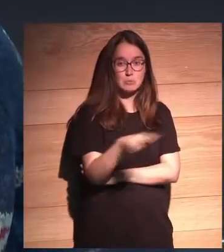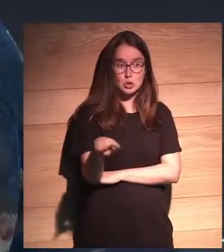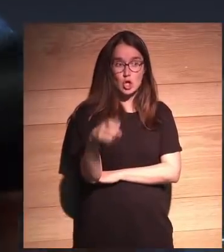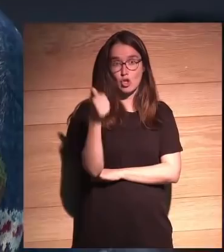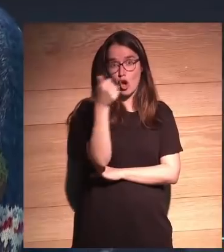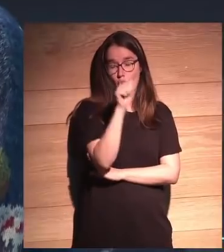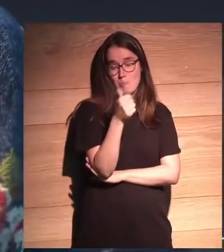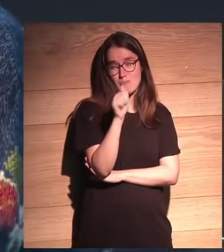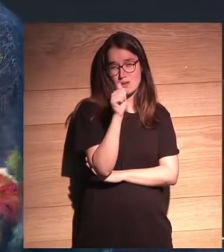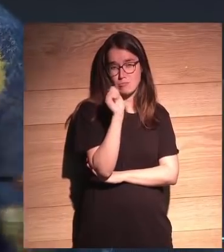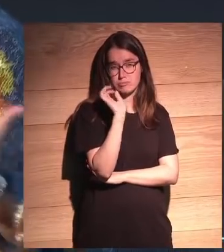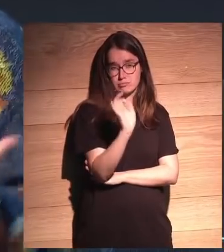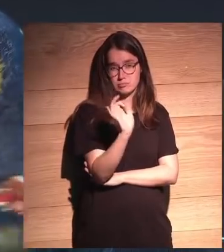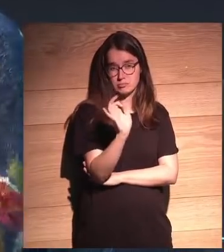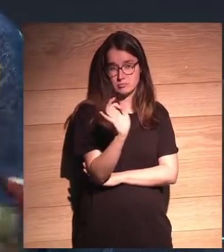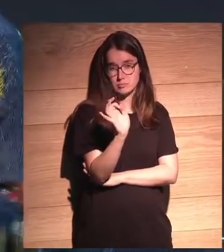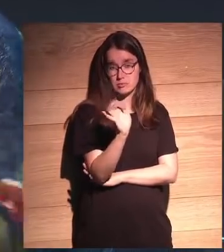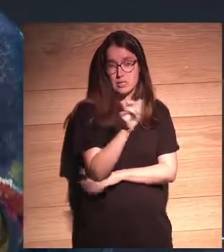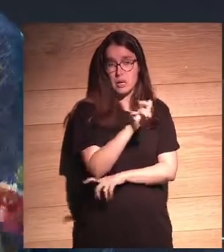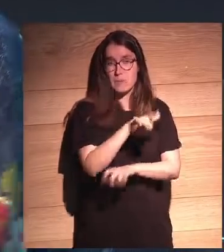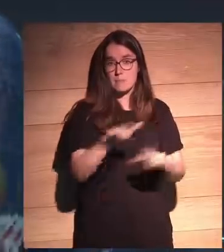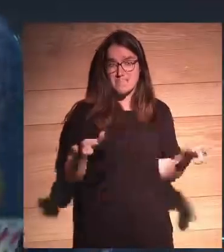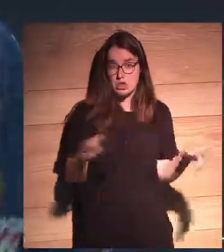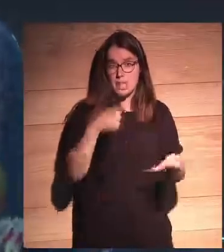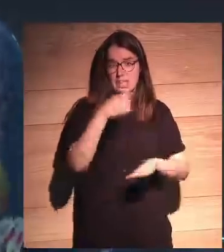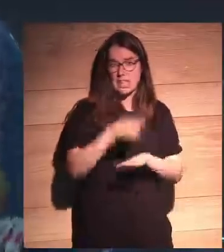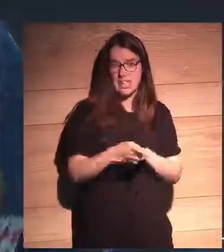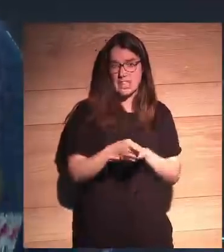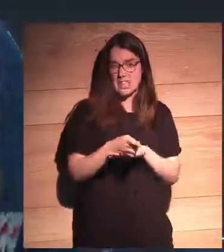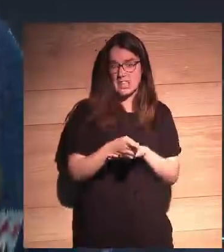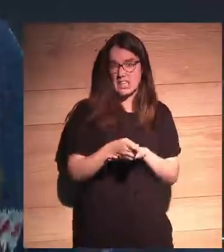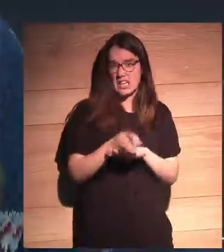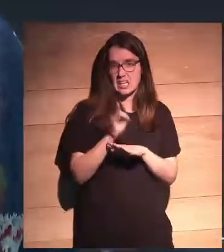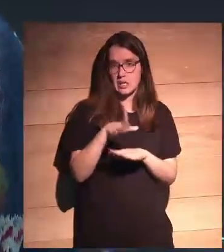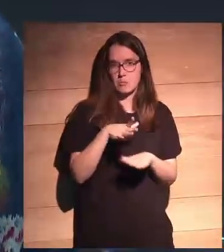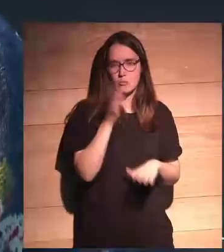hombres, cuando la mayor parte del personal que dirigen son mujeres.